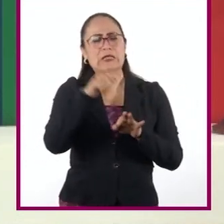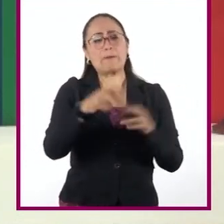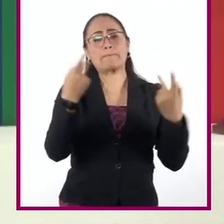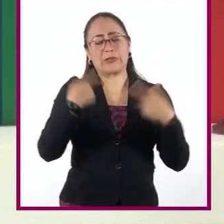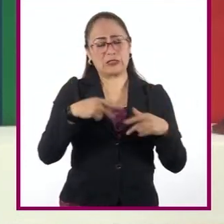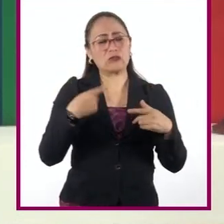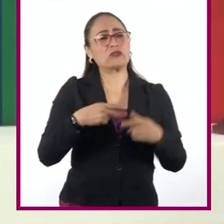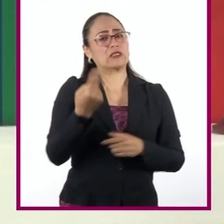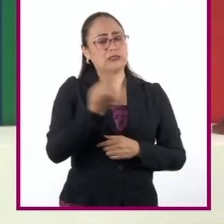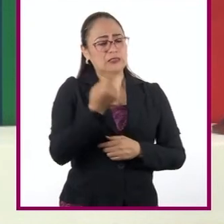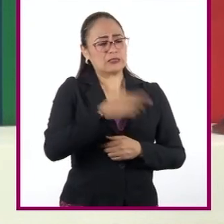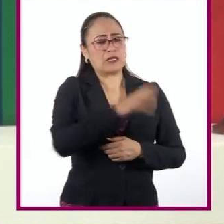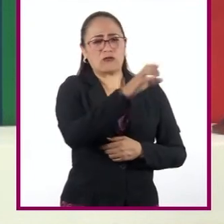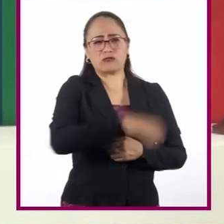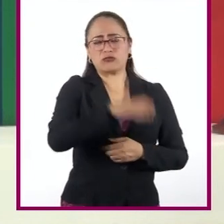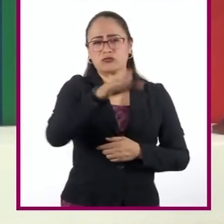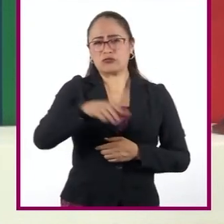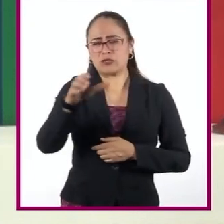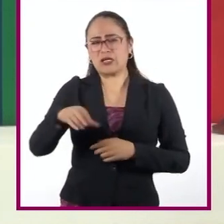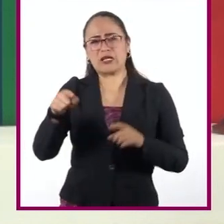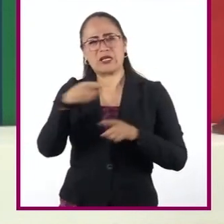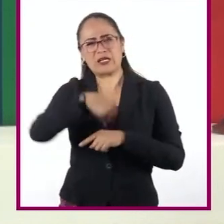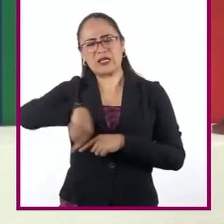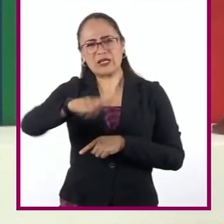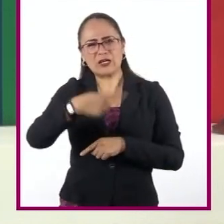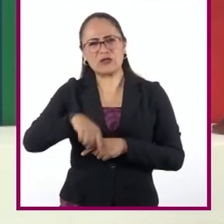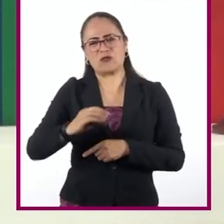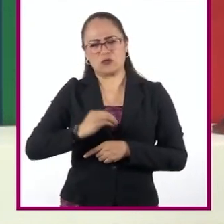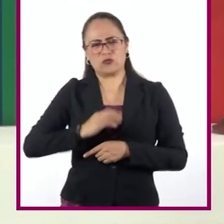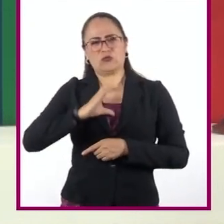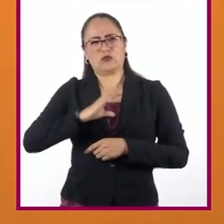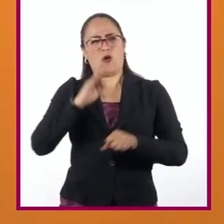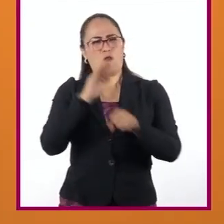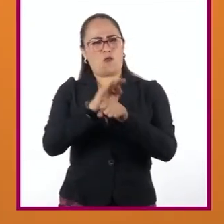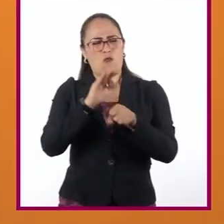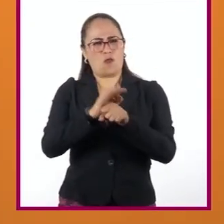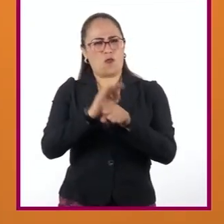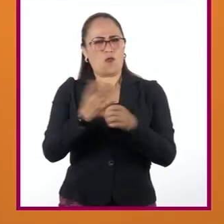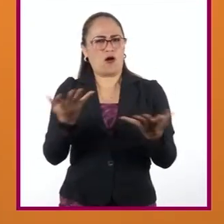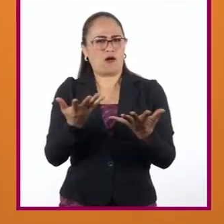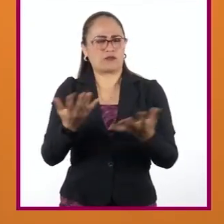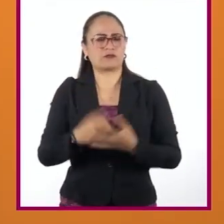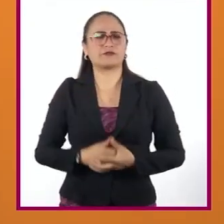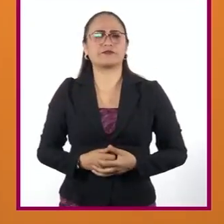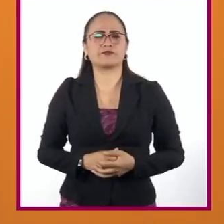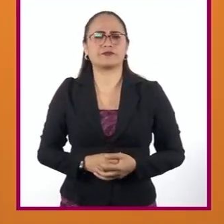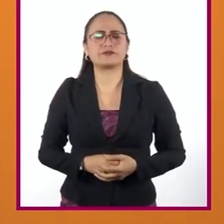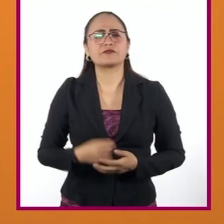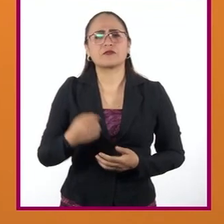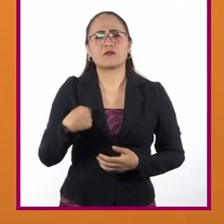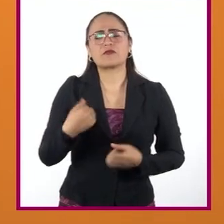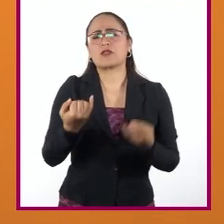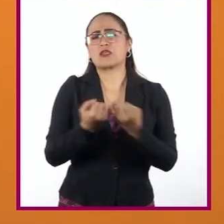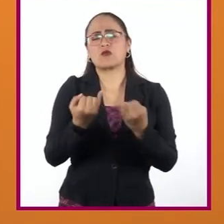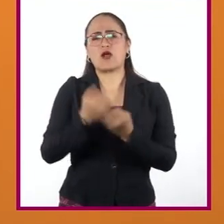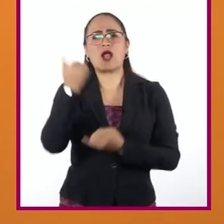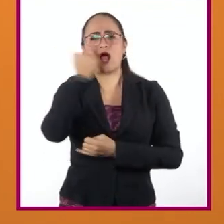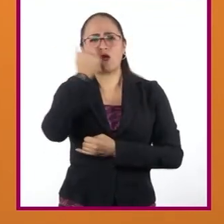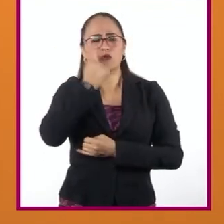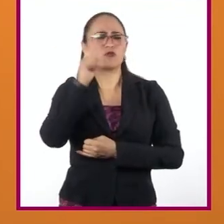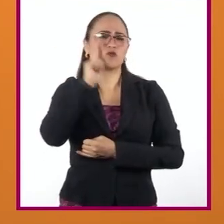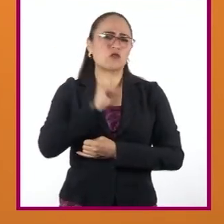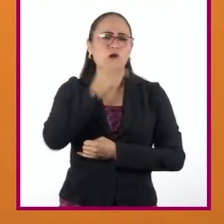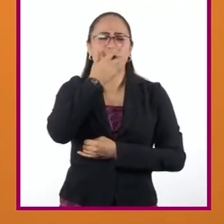quienes promueven y defienden el ejercicio de la dignidad. Sugiero a nuestras y nuestros estudiantes